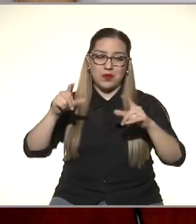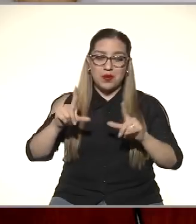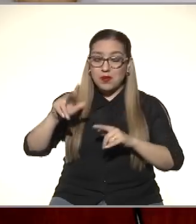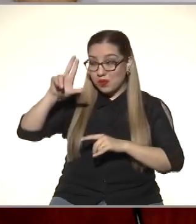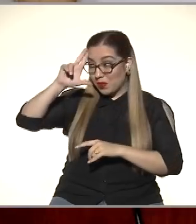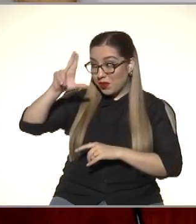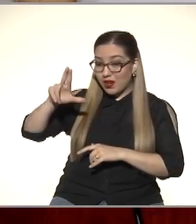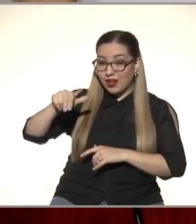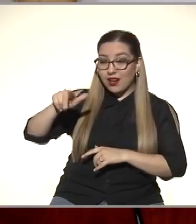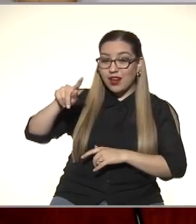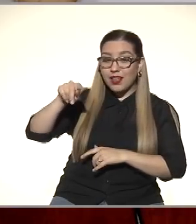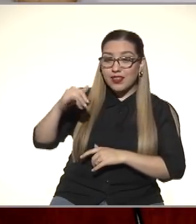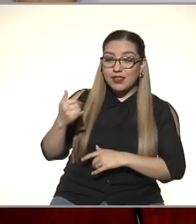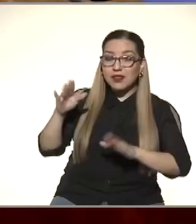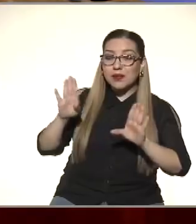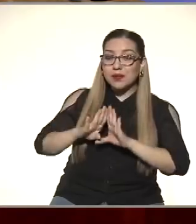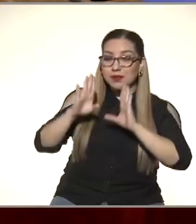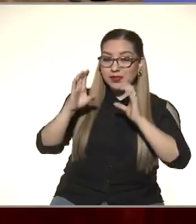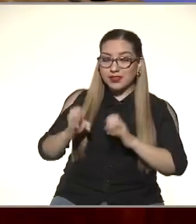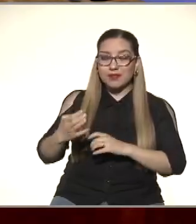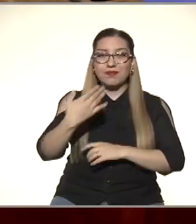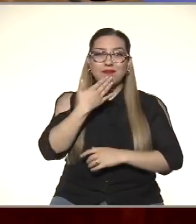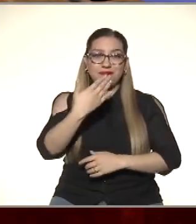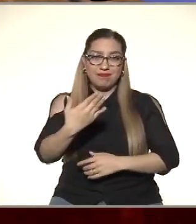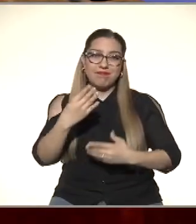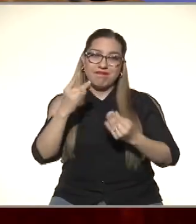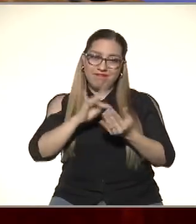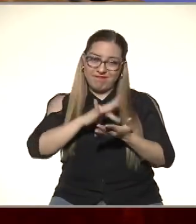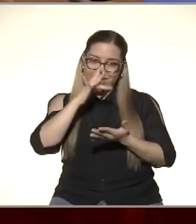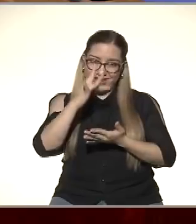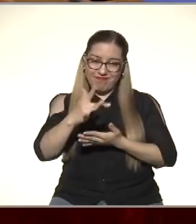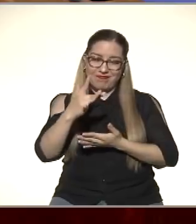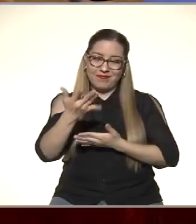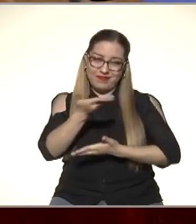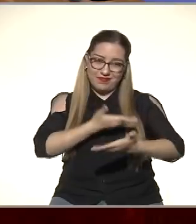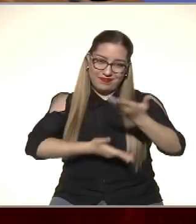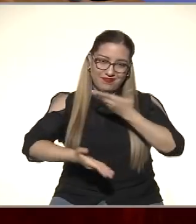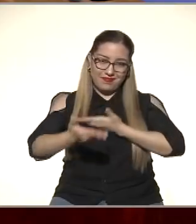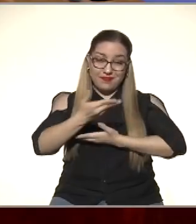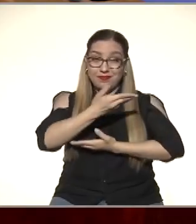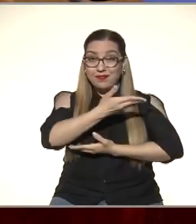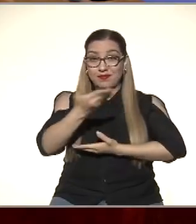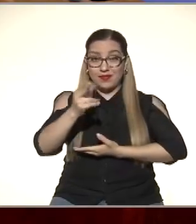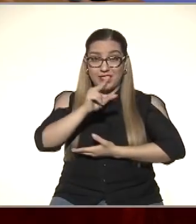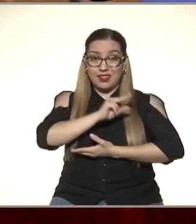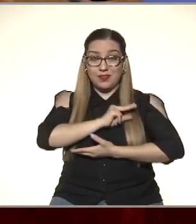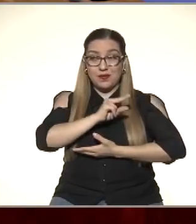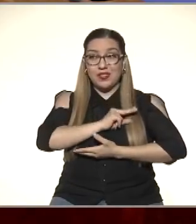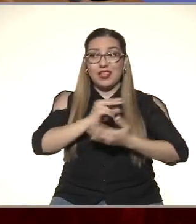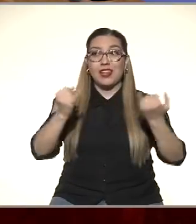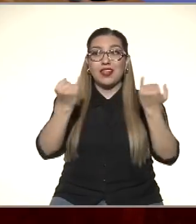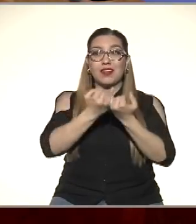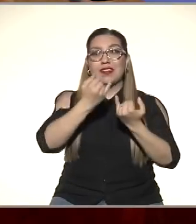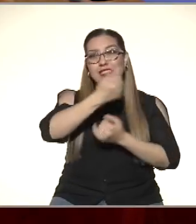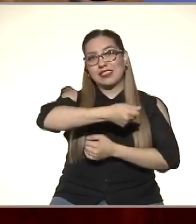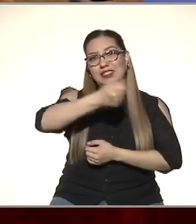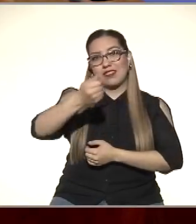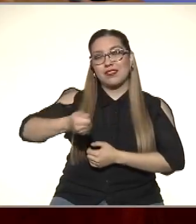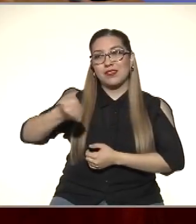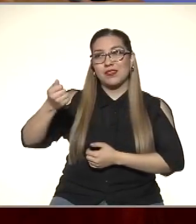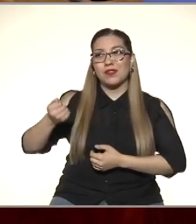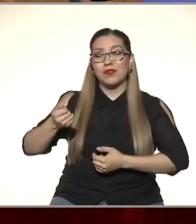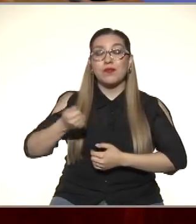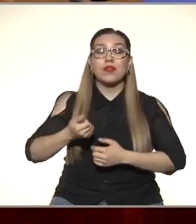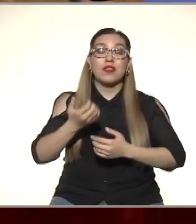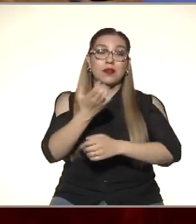Jiménez. Nati, ¿cómo estás? Marisa, muy bien. Como siempre, un placer compartir este espacio contigo, con los especialistas. Y también saludo con mucho gusto a nuestras